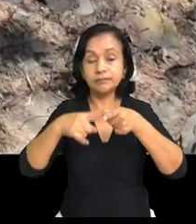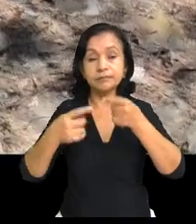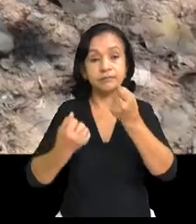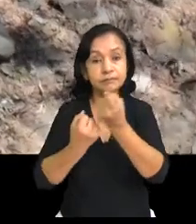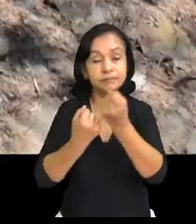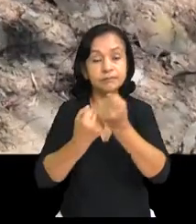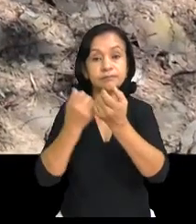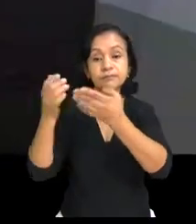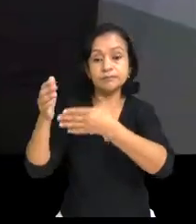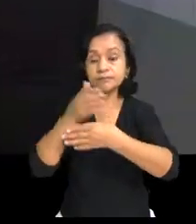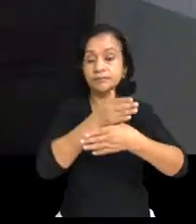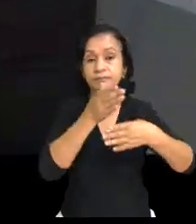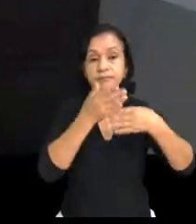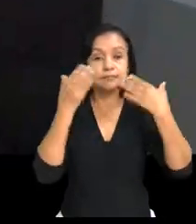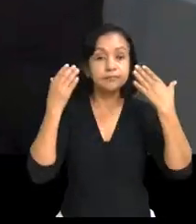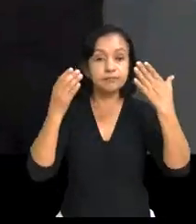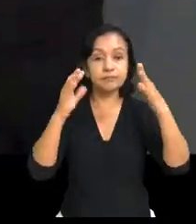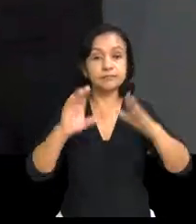y otros.